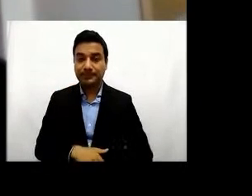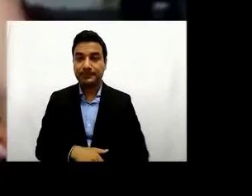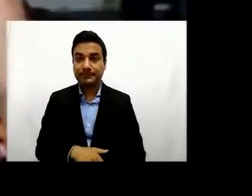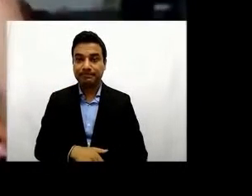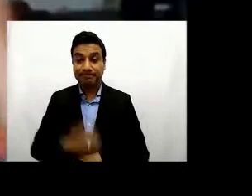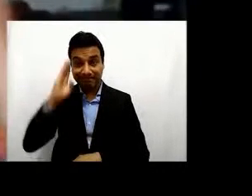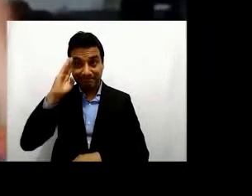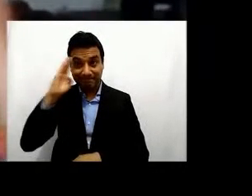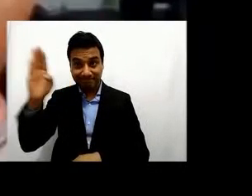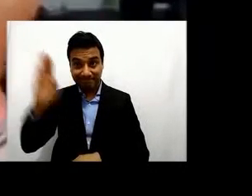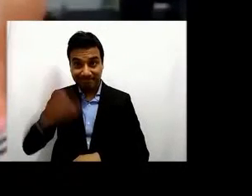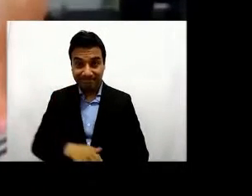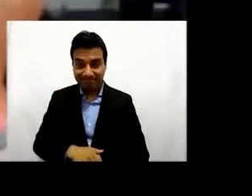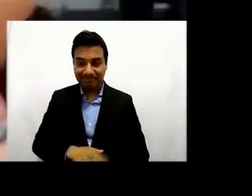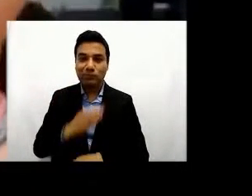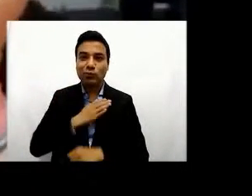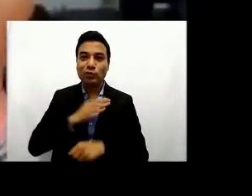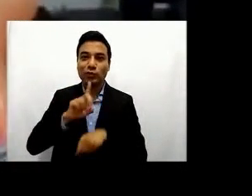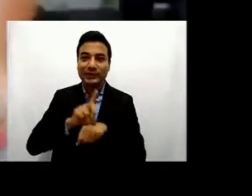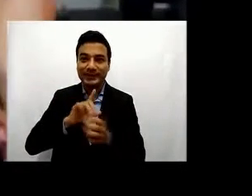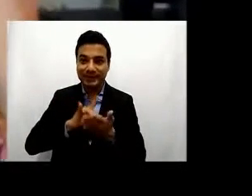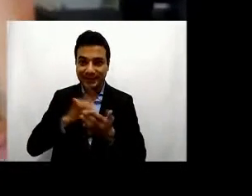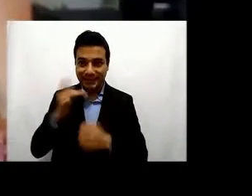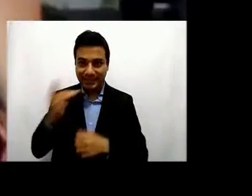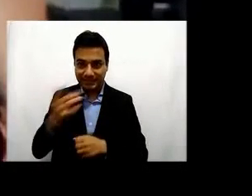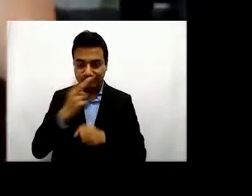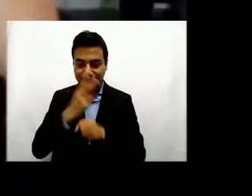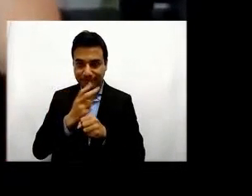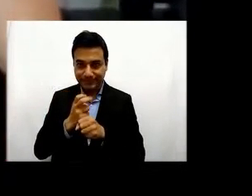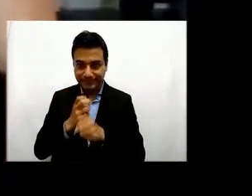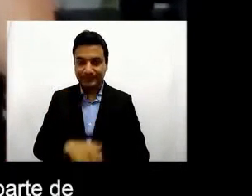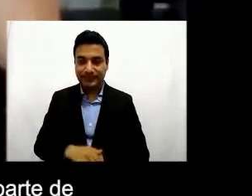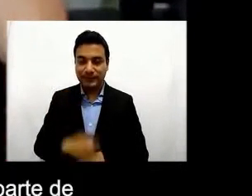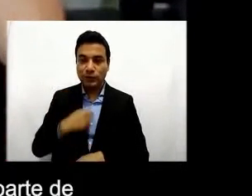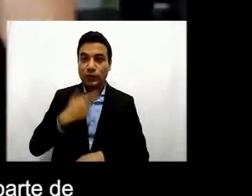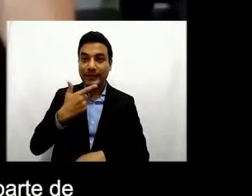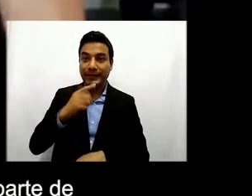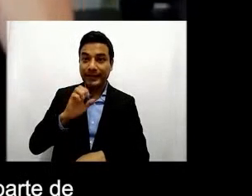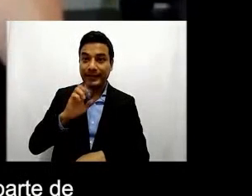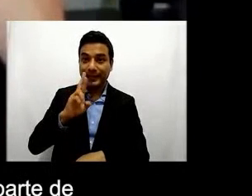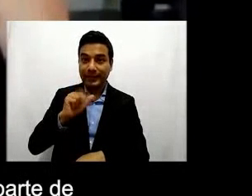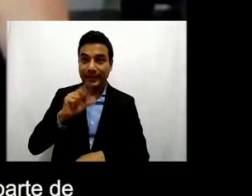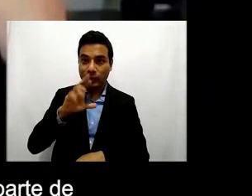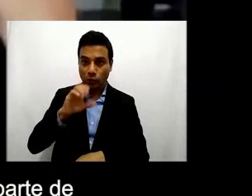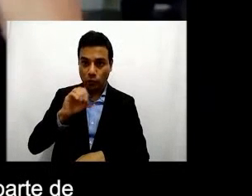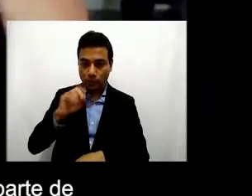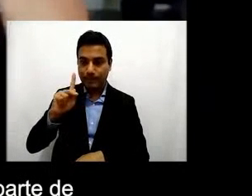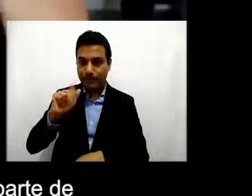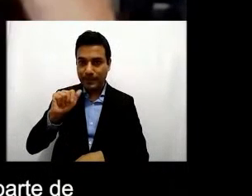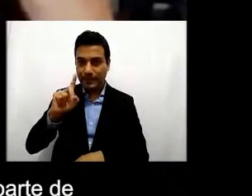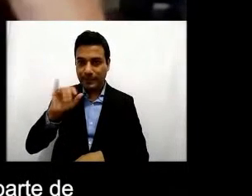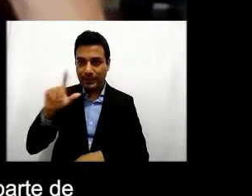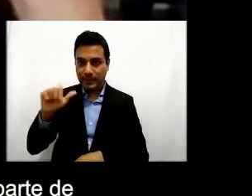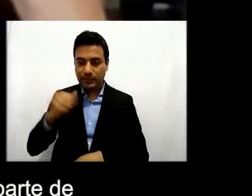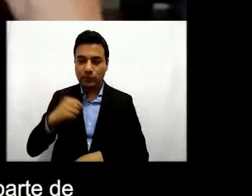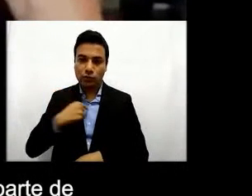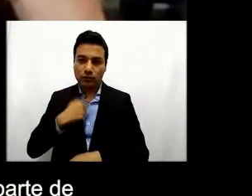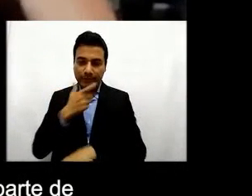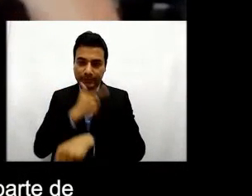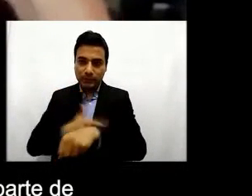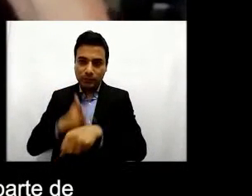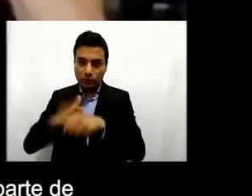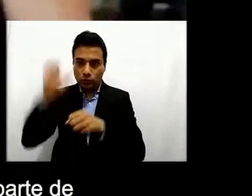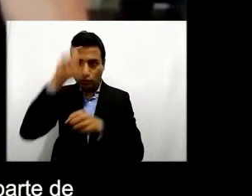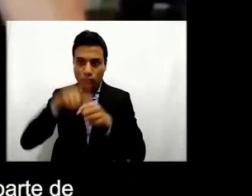Hola, muy buenos días a todos. Muchas gracias por la invitación. Yo soy Gerardo Padilla, soy gestor cultural, hago parte de